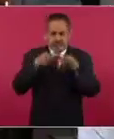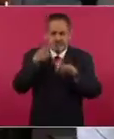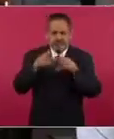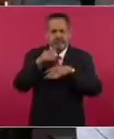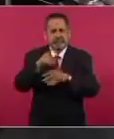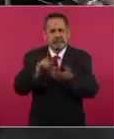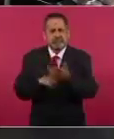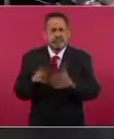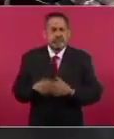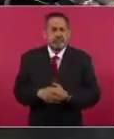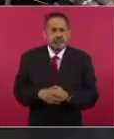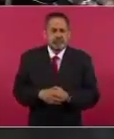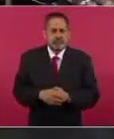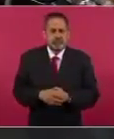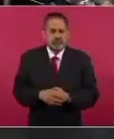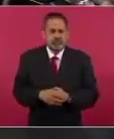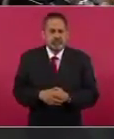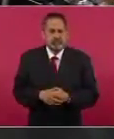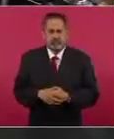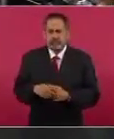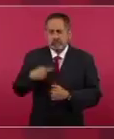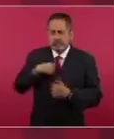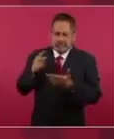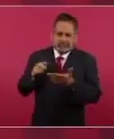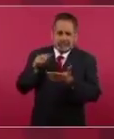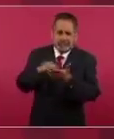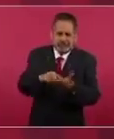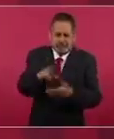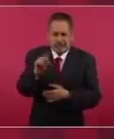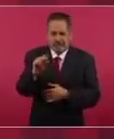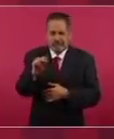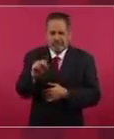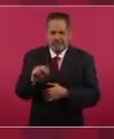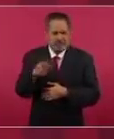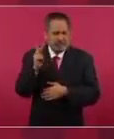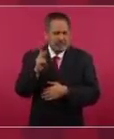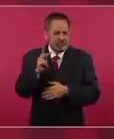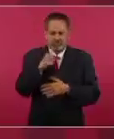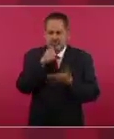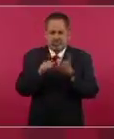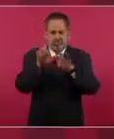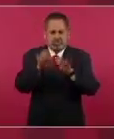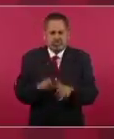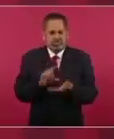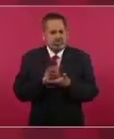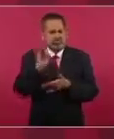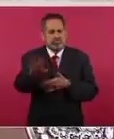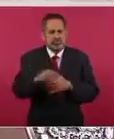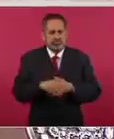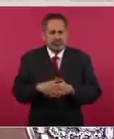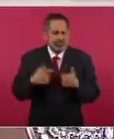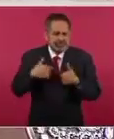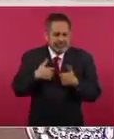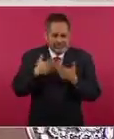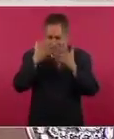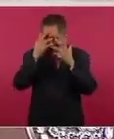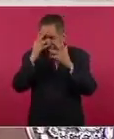Pues relacionada con su hermano. Pero sí enviar un texto. No tengo nada yo de qué avergonzarme.